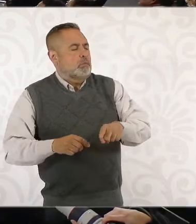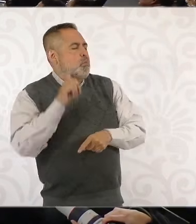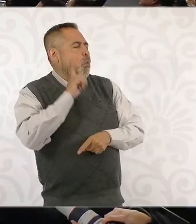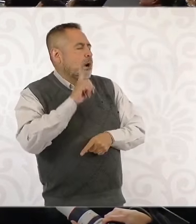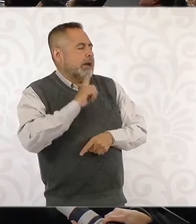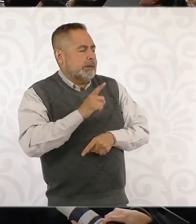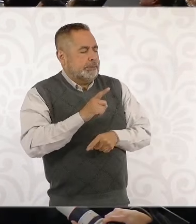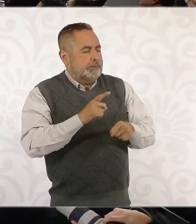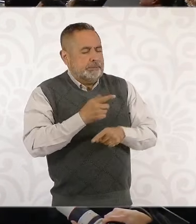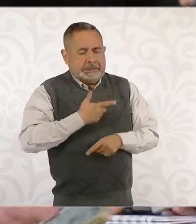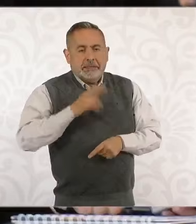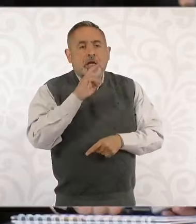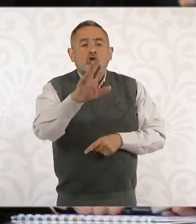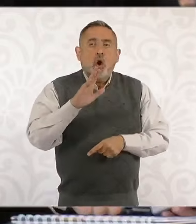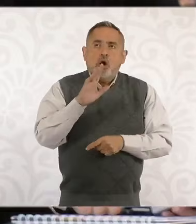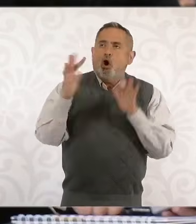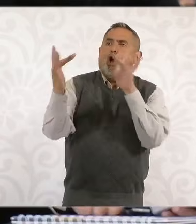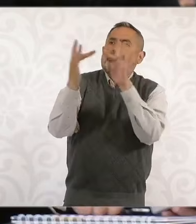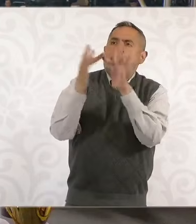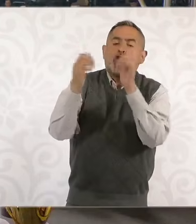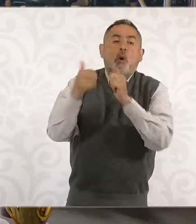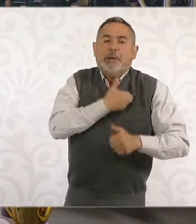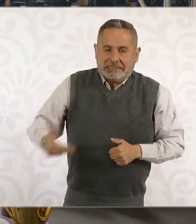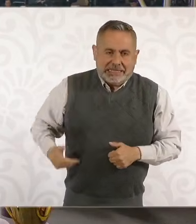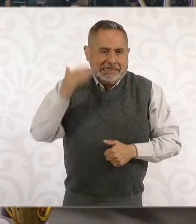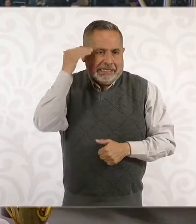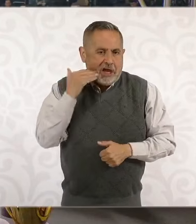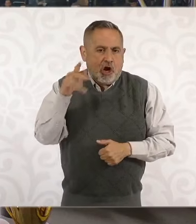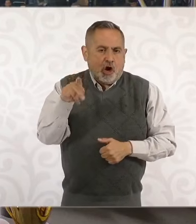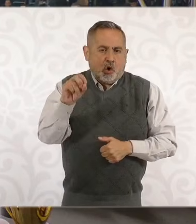antes al embajador o algo así? Sí, también, a través del canciller.